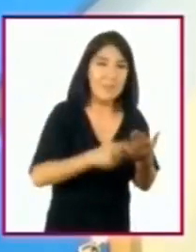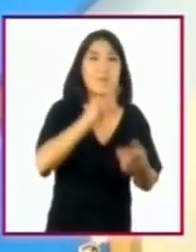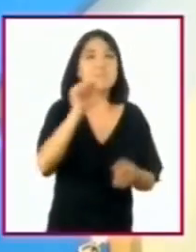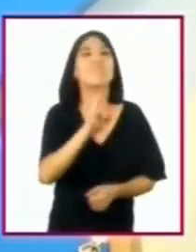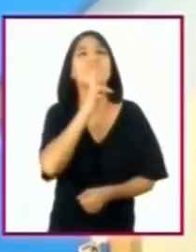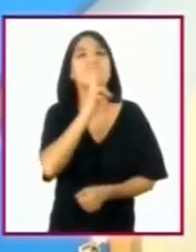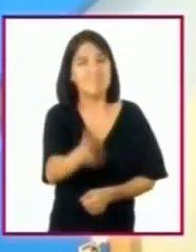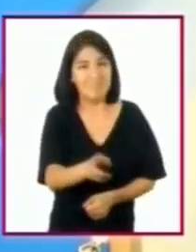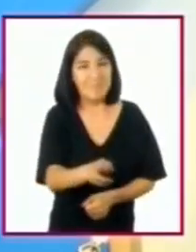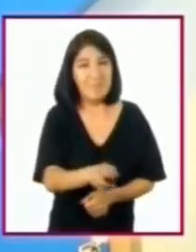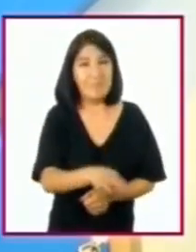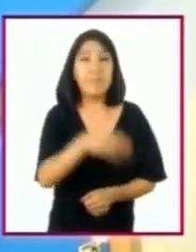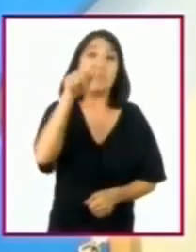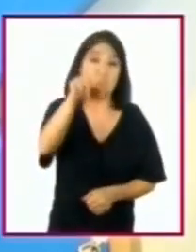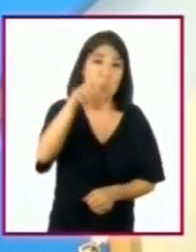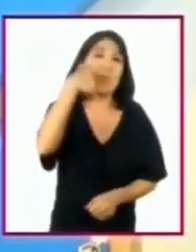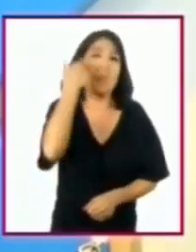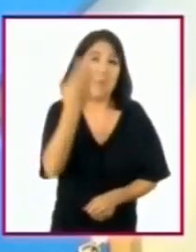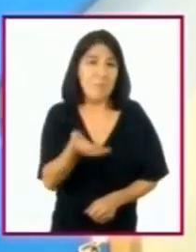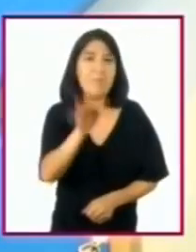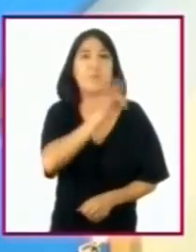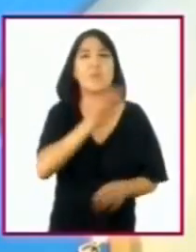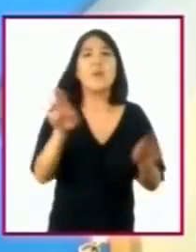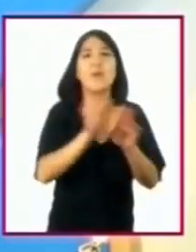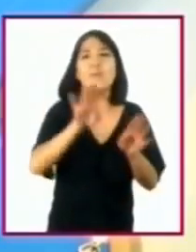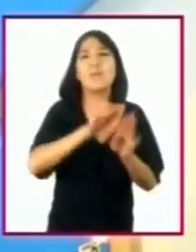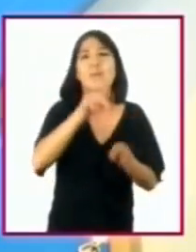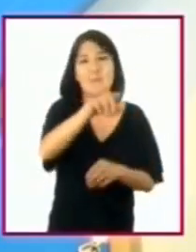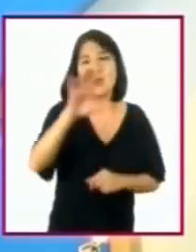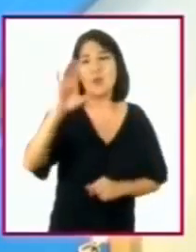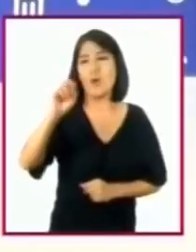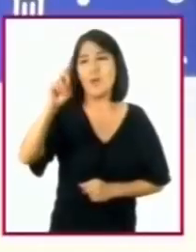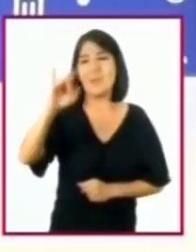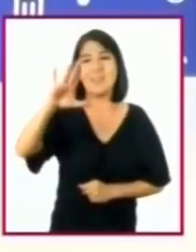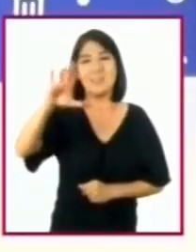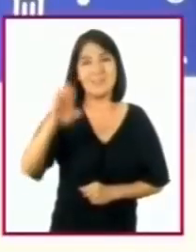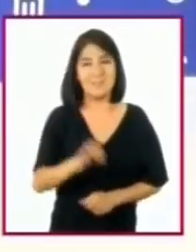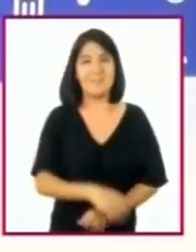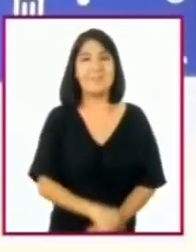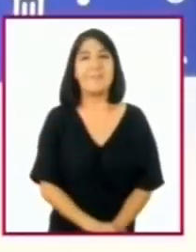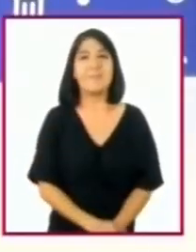respuesta. Si lo prefieren, pueden inspirarse en los códices.